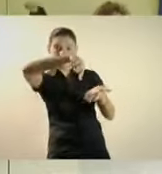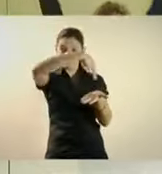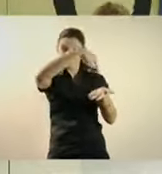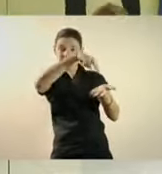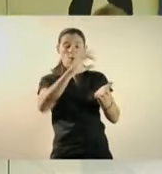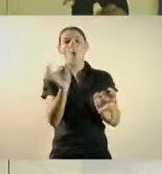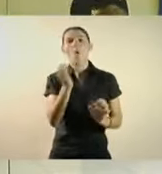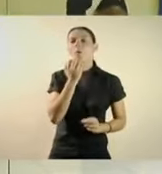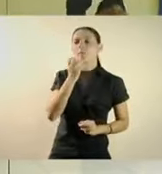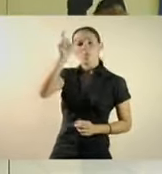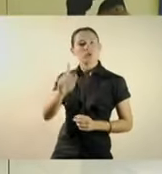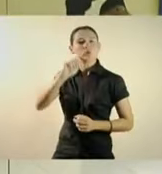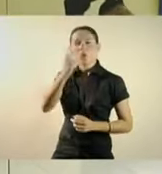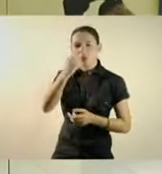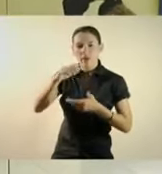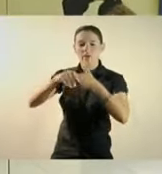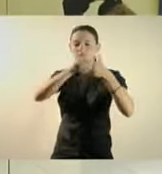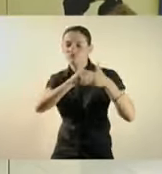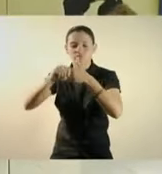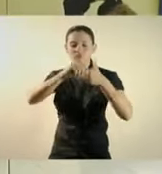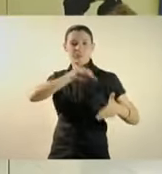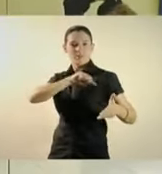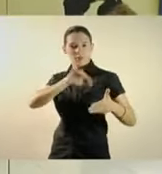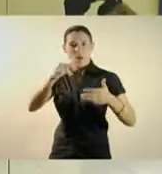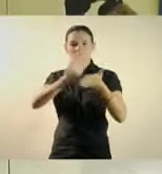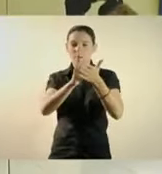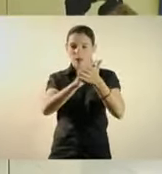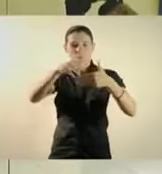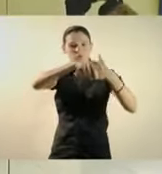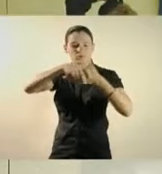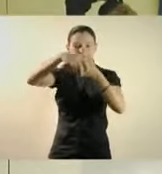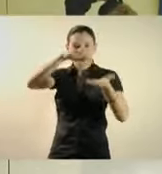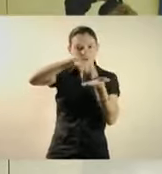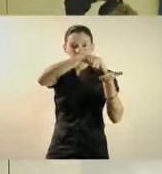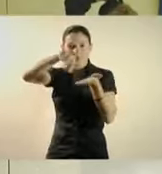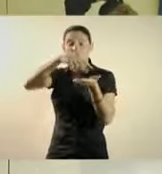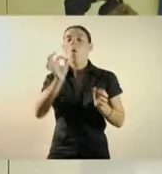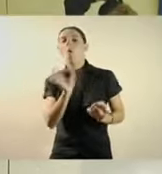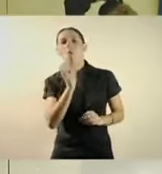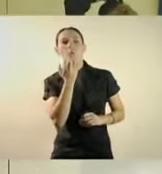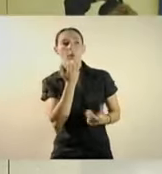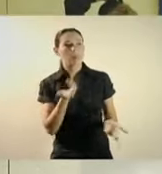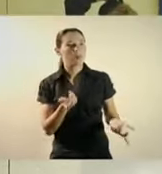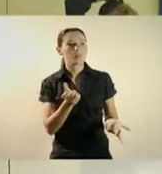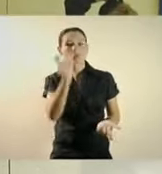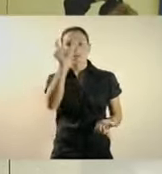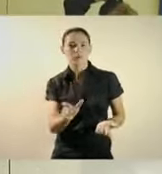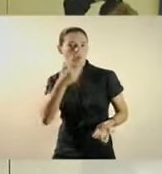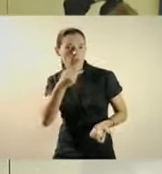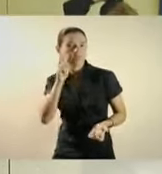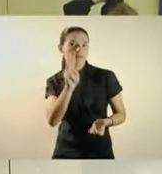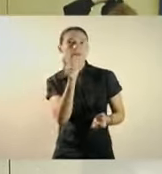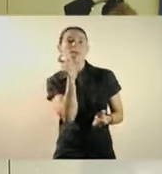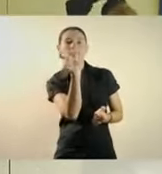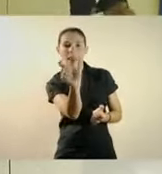por ejemplo una persona sordociega siente el signo de dancing en sus manos, o una persona que ve la palabra escrita de